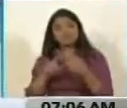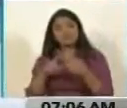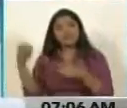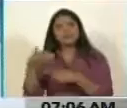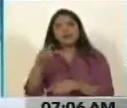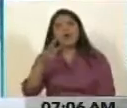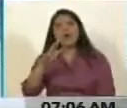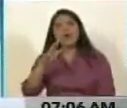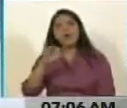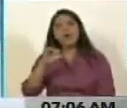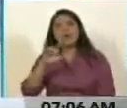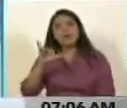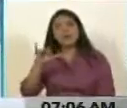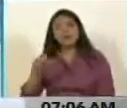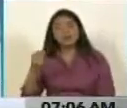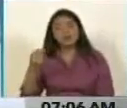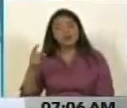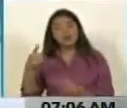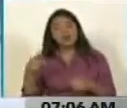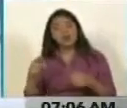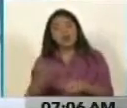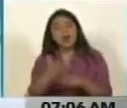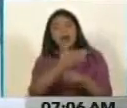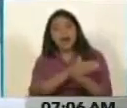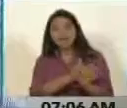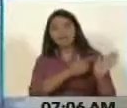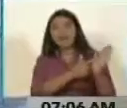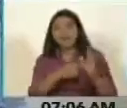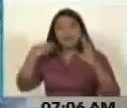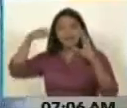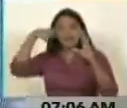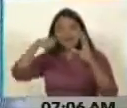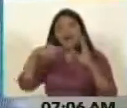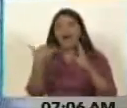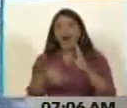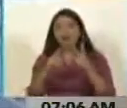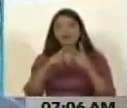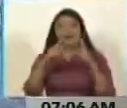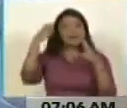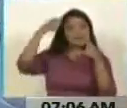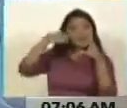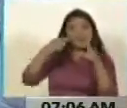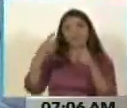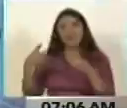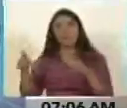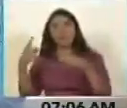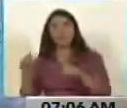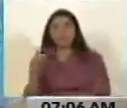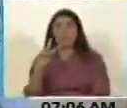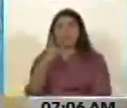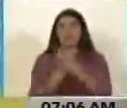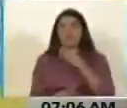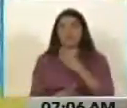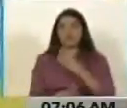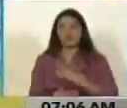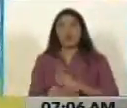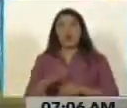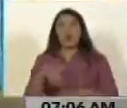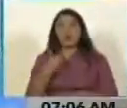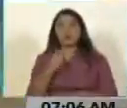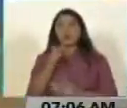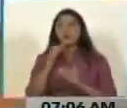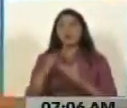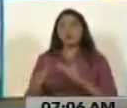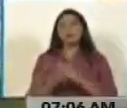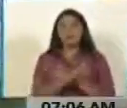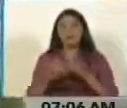maestro Morochito Fuentes tocando antes de la proyección del documental que los presenta. Hay cine, o sea, la música, el cine. El cine puede ser mudo, pero no sin música. Entonces,